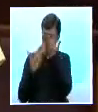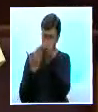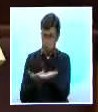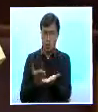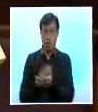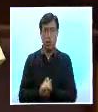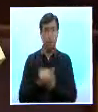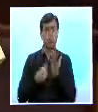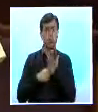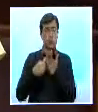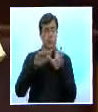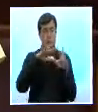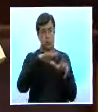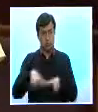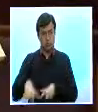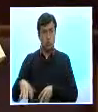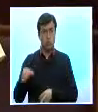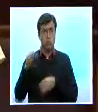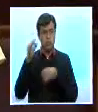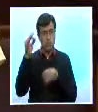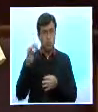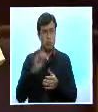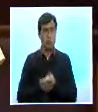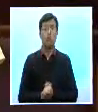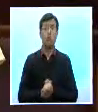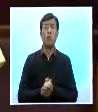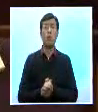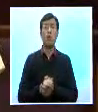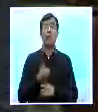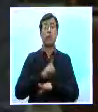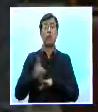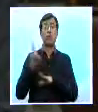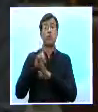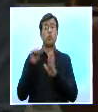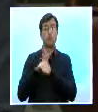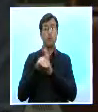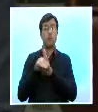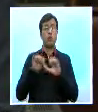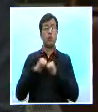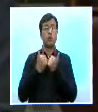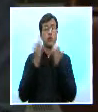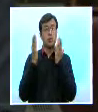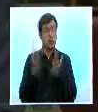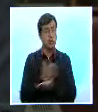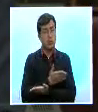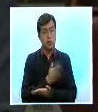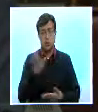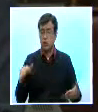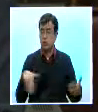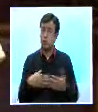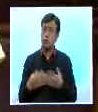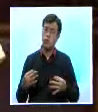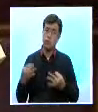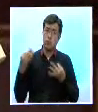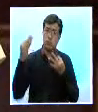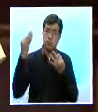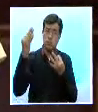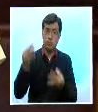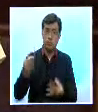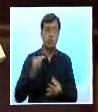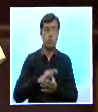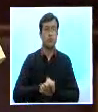al ministro agricultura a los directores del banco al mismo es dable ita rivero los cuales pues ha llevado a la